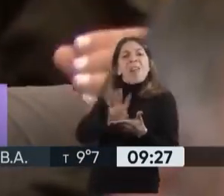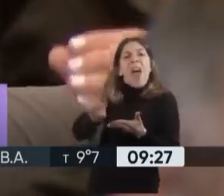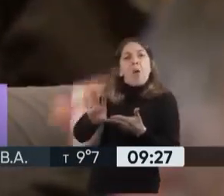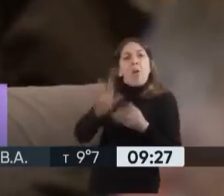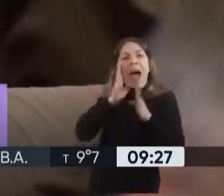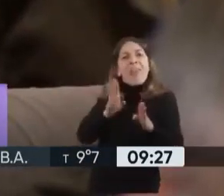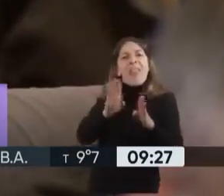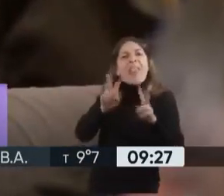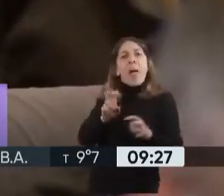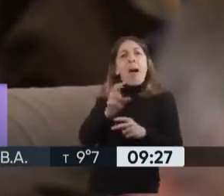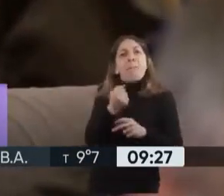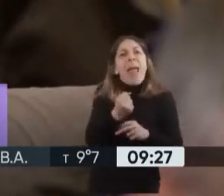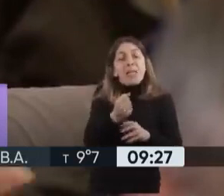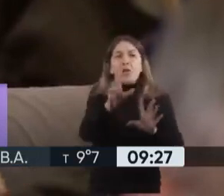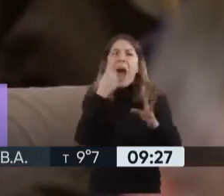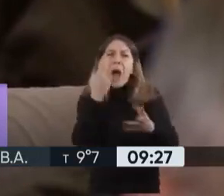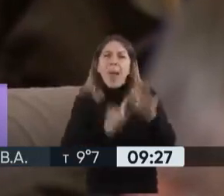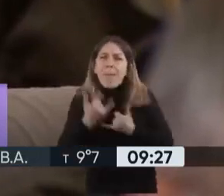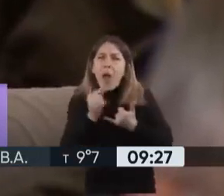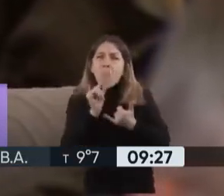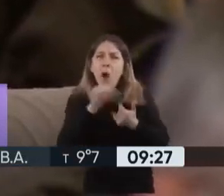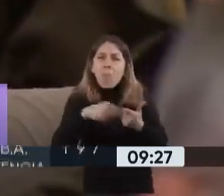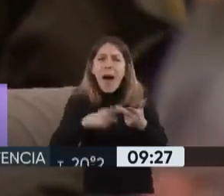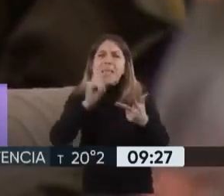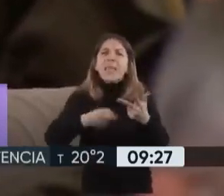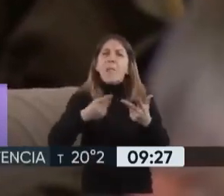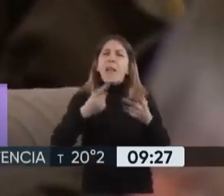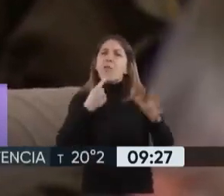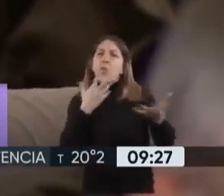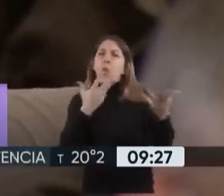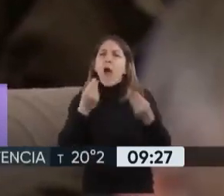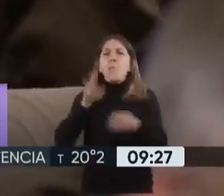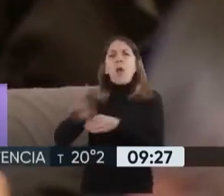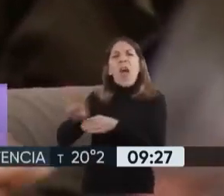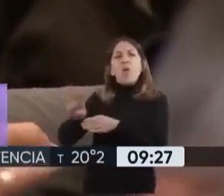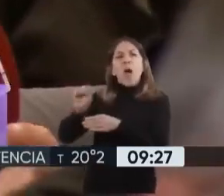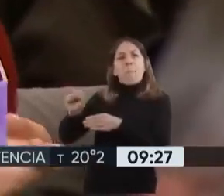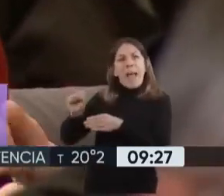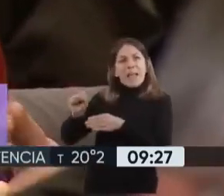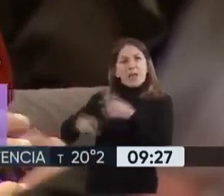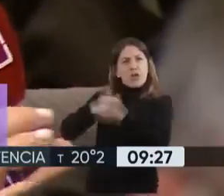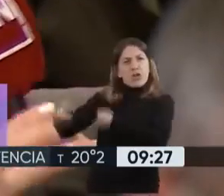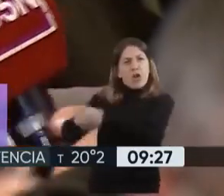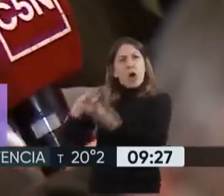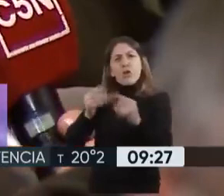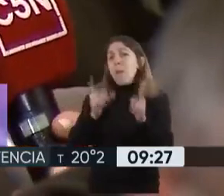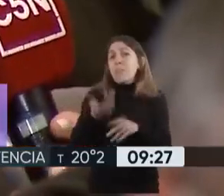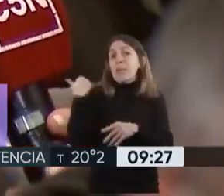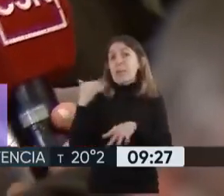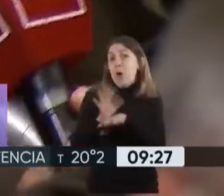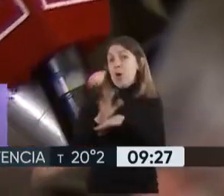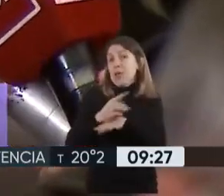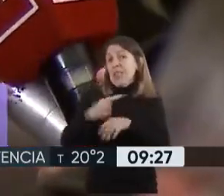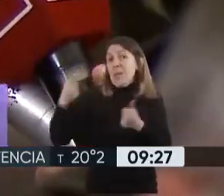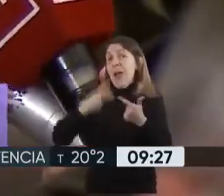si puede precisar un poco más de eso existen dudas el pago de la deuda en pesos como se vino hablando dio en el mercado en las últimas